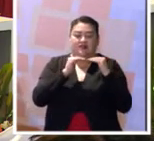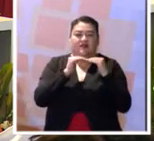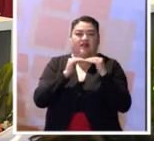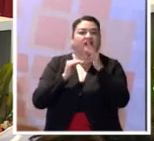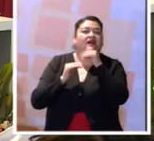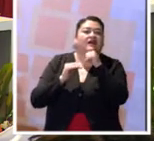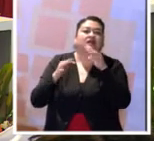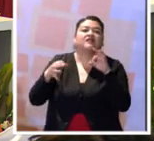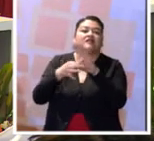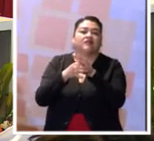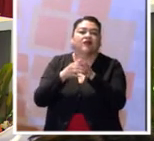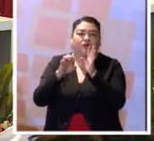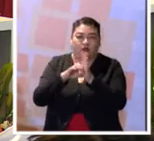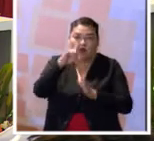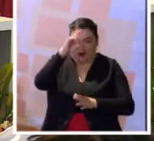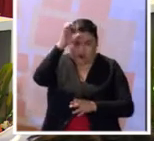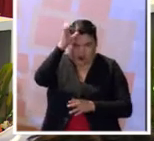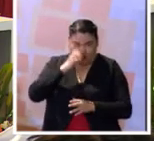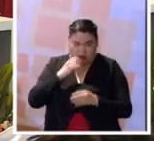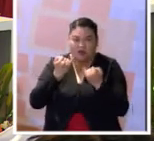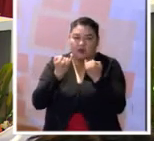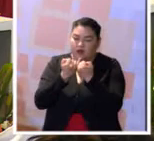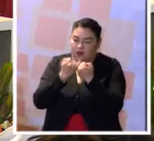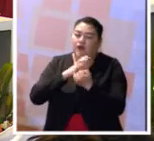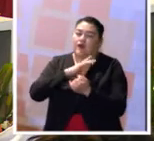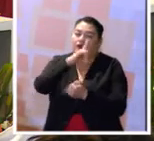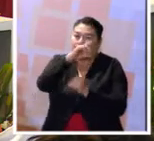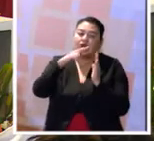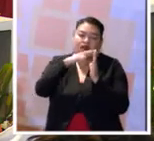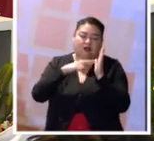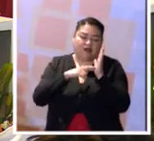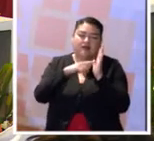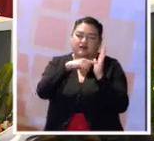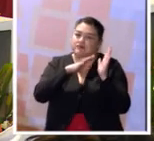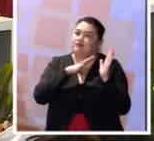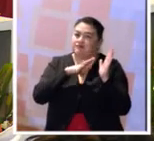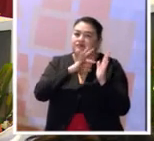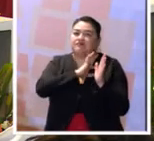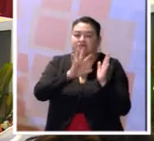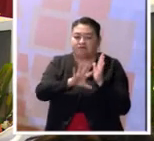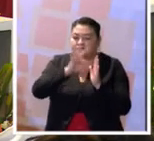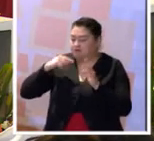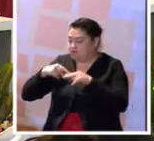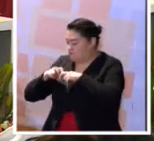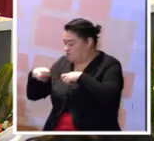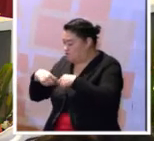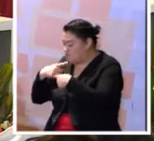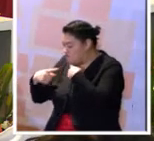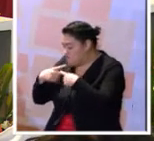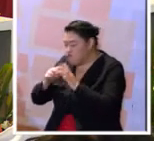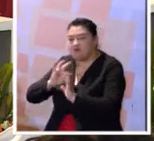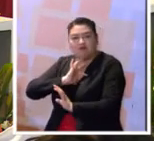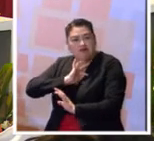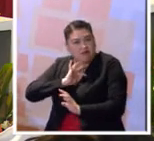explícita, ¿no? Coahuila ayuda que haya una regla explícita, y hemos dicho, quienes hemos hablado de este